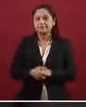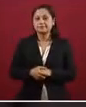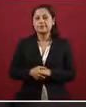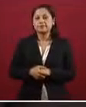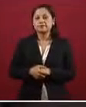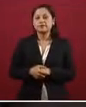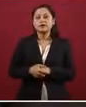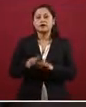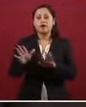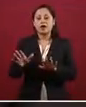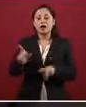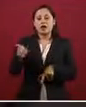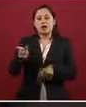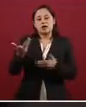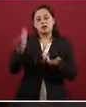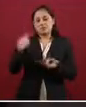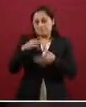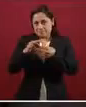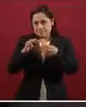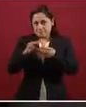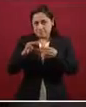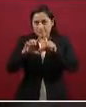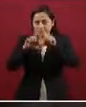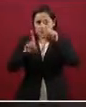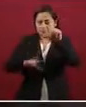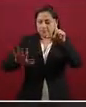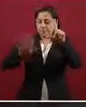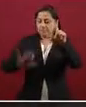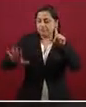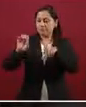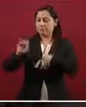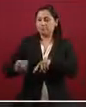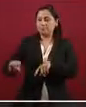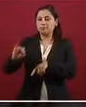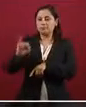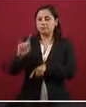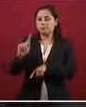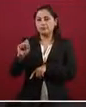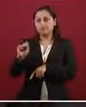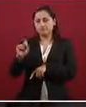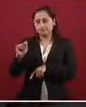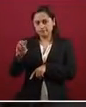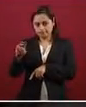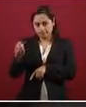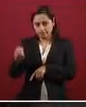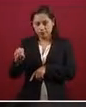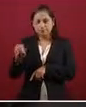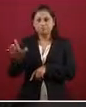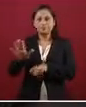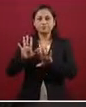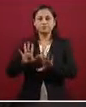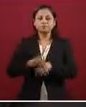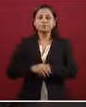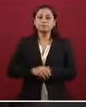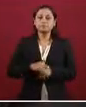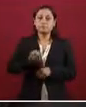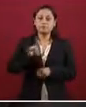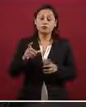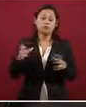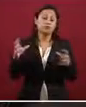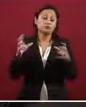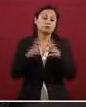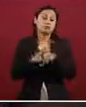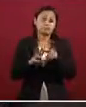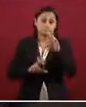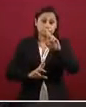istmo, y después de la revolución se construye el ferrocarril del sureste.